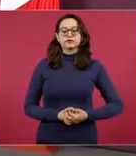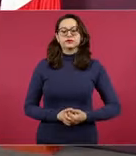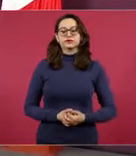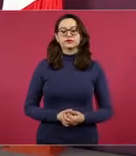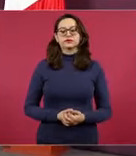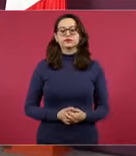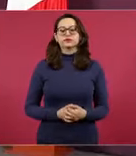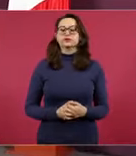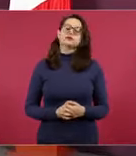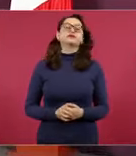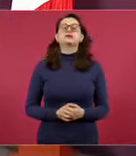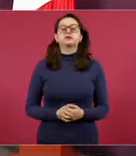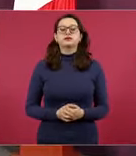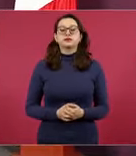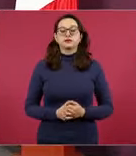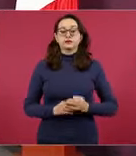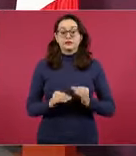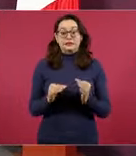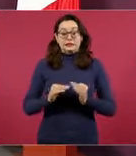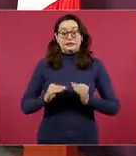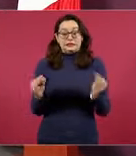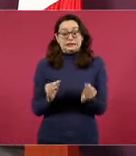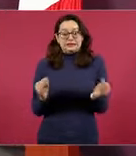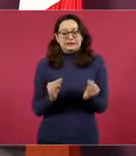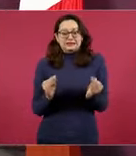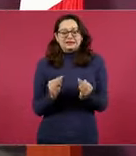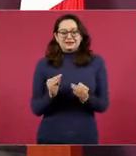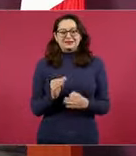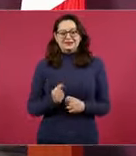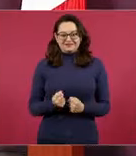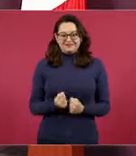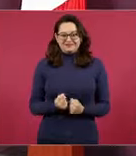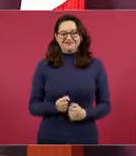El frío sabe dónde se arrima.